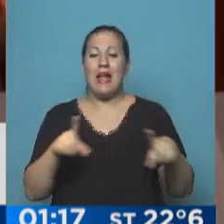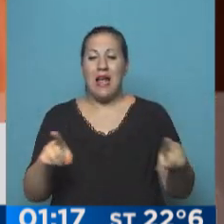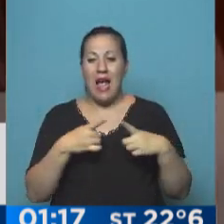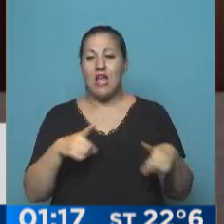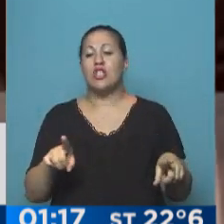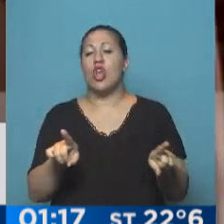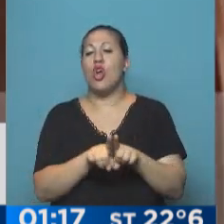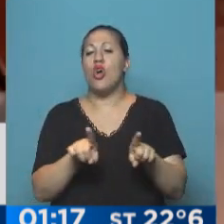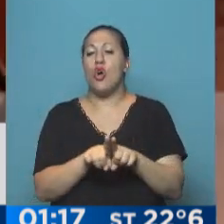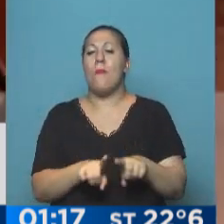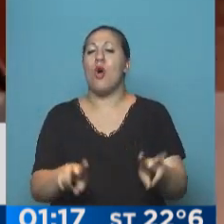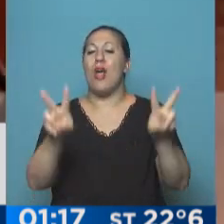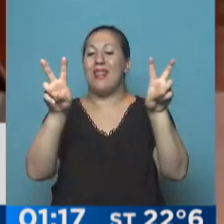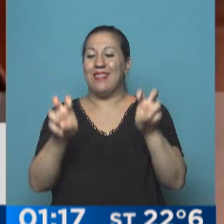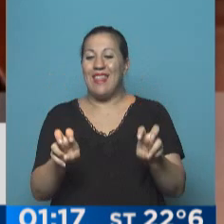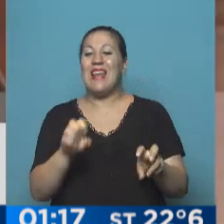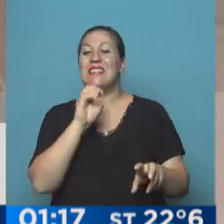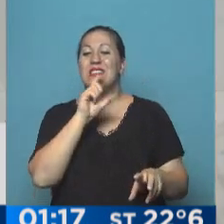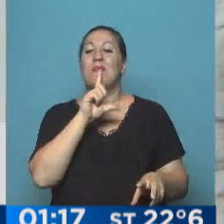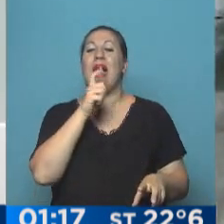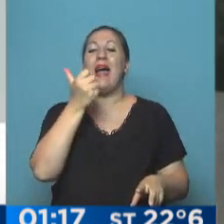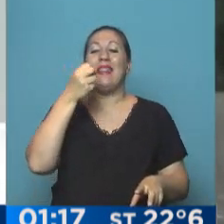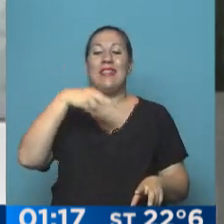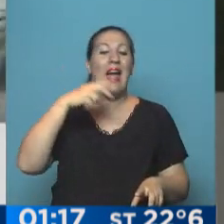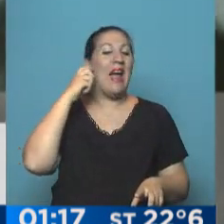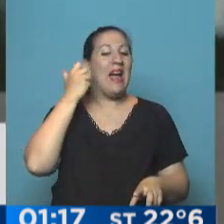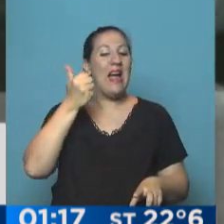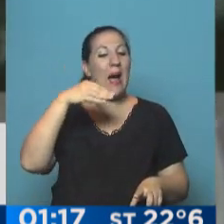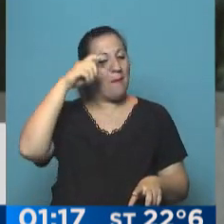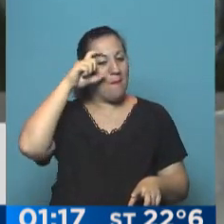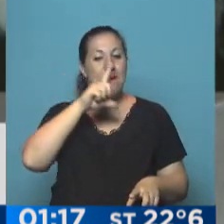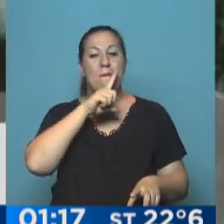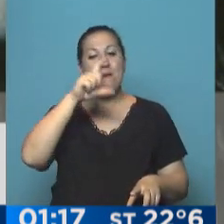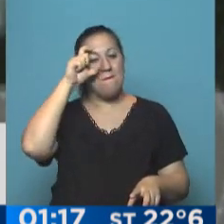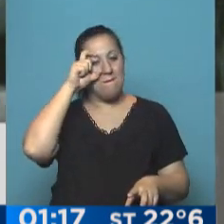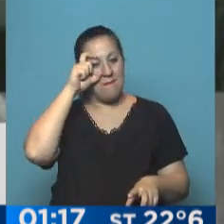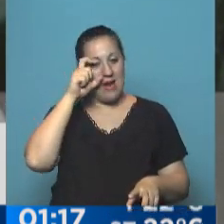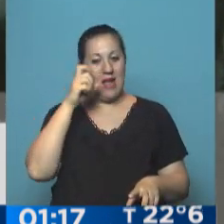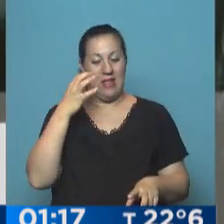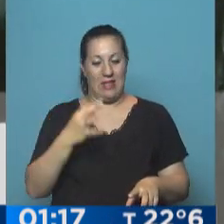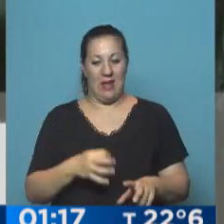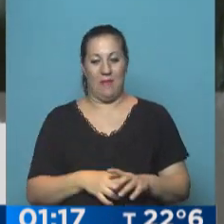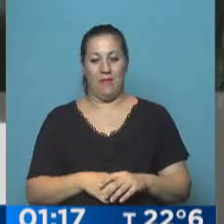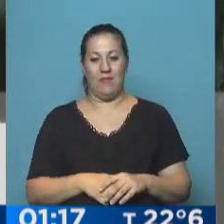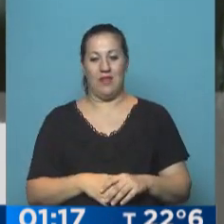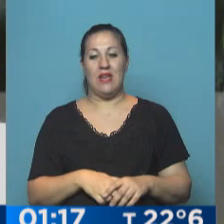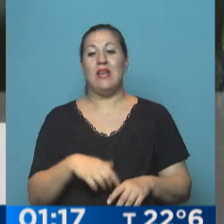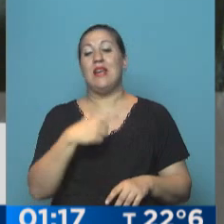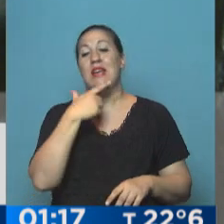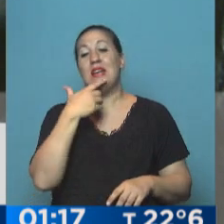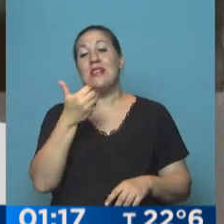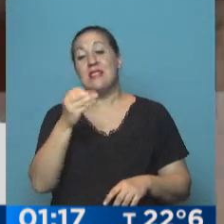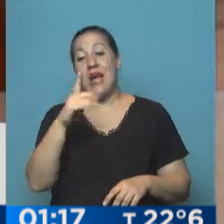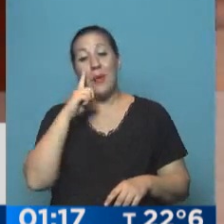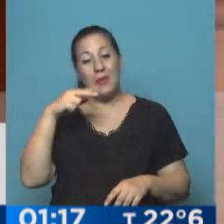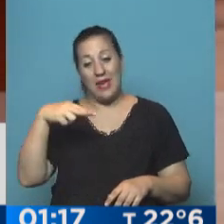quedó como título, Tangamente, porque lo nombra, o sea, Tangamente lo nombra balada para mi muerte. Sabina fue otra idea también